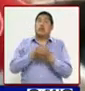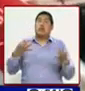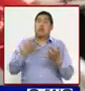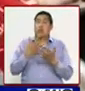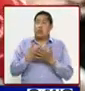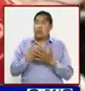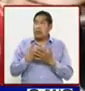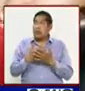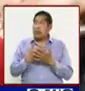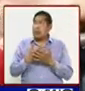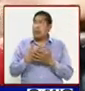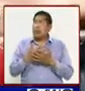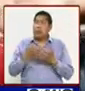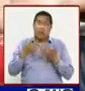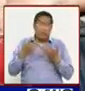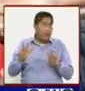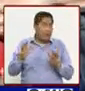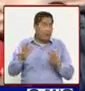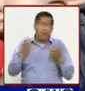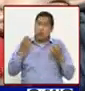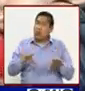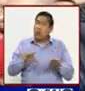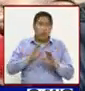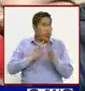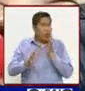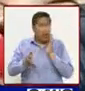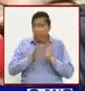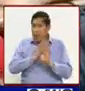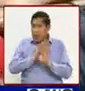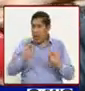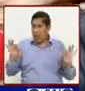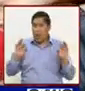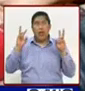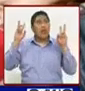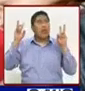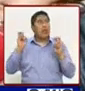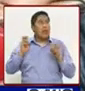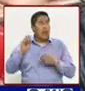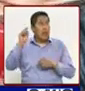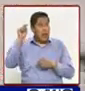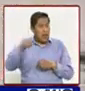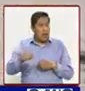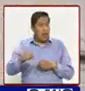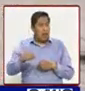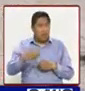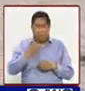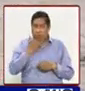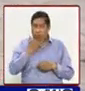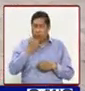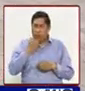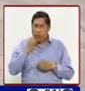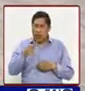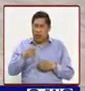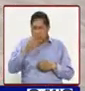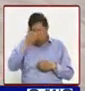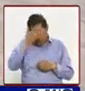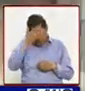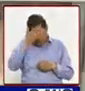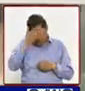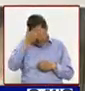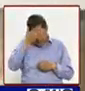darle confianza, ya que la menor nunca quiso hablar sobre este tema. Es ahí que, bueno, ella